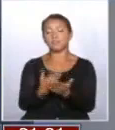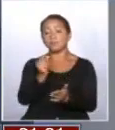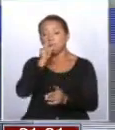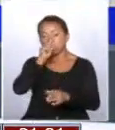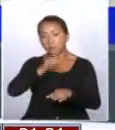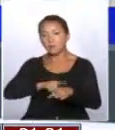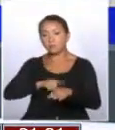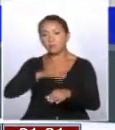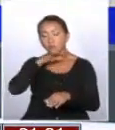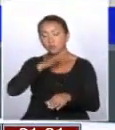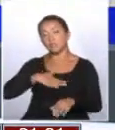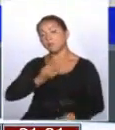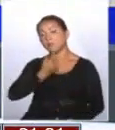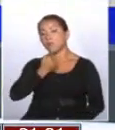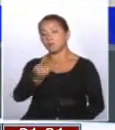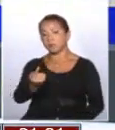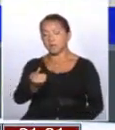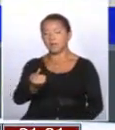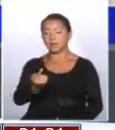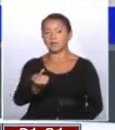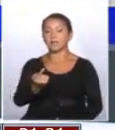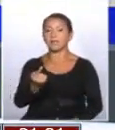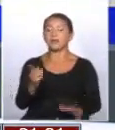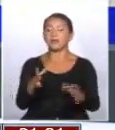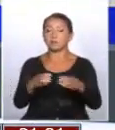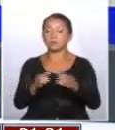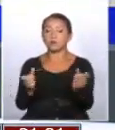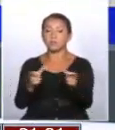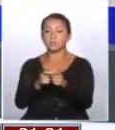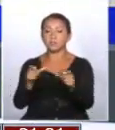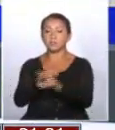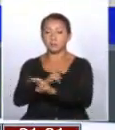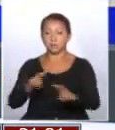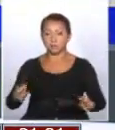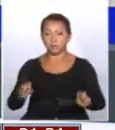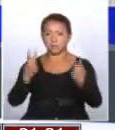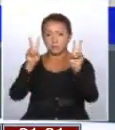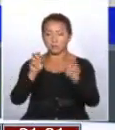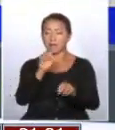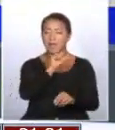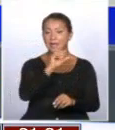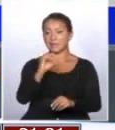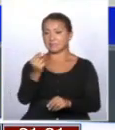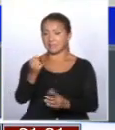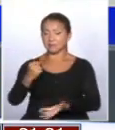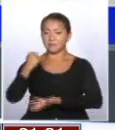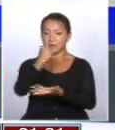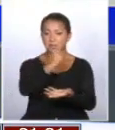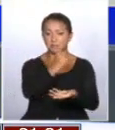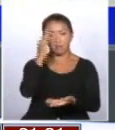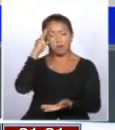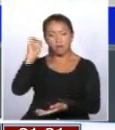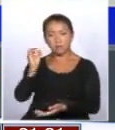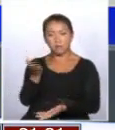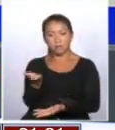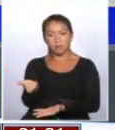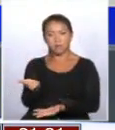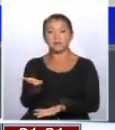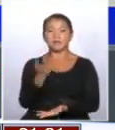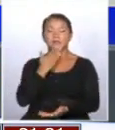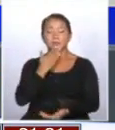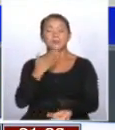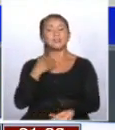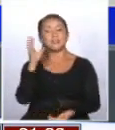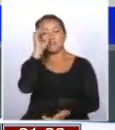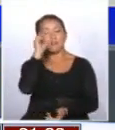que nos quedan, quiero preguntarle por la eventualidad de la conformación de una comisión investigadora en el caso Sinversions. ¿Qué le parece a usted? Y si es que en este caso lo que se